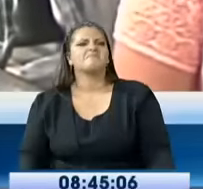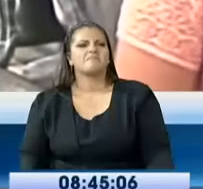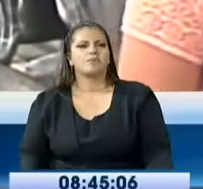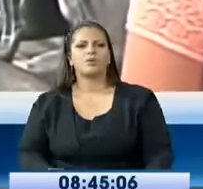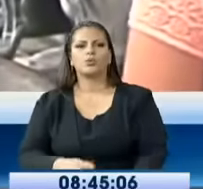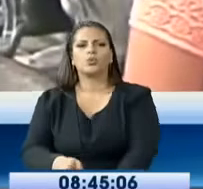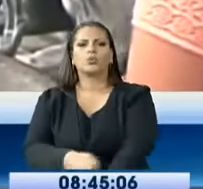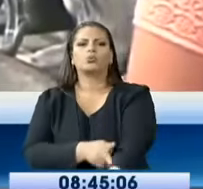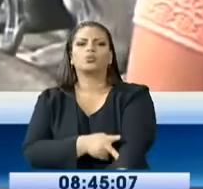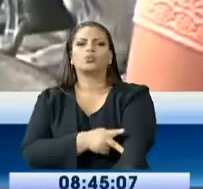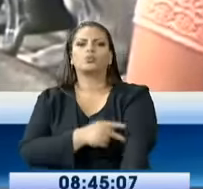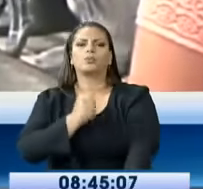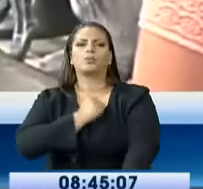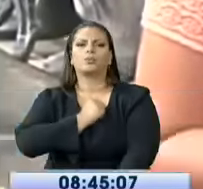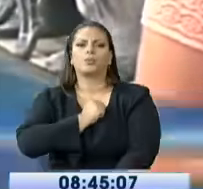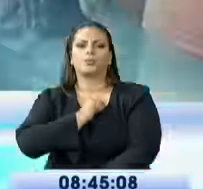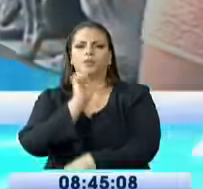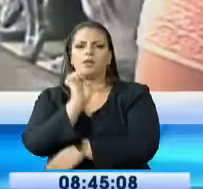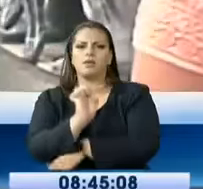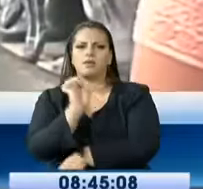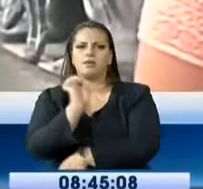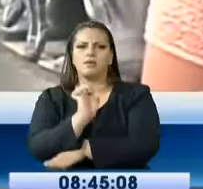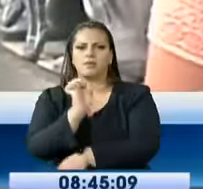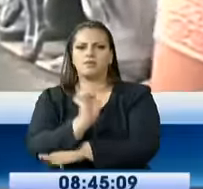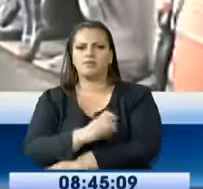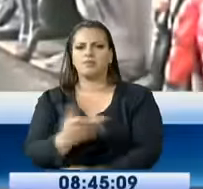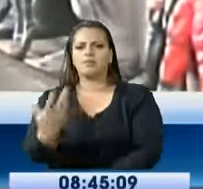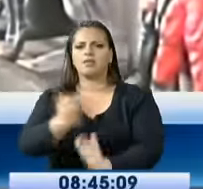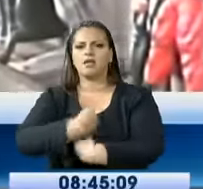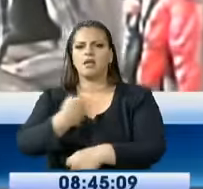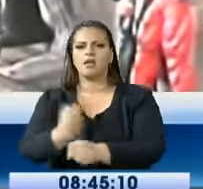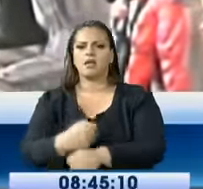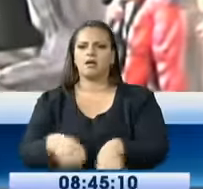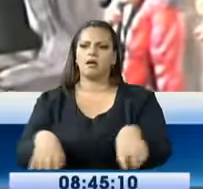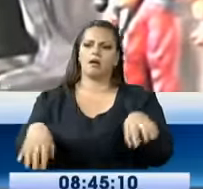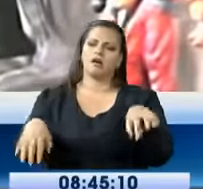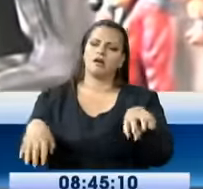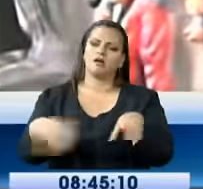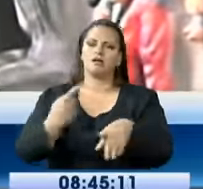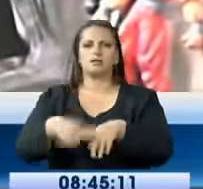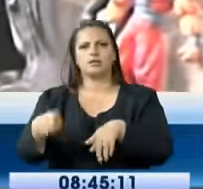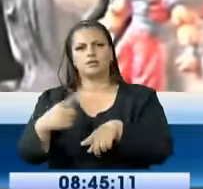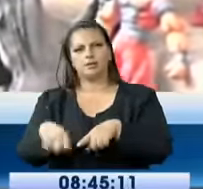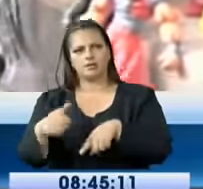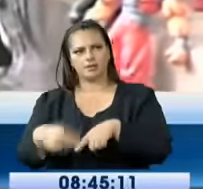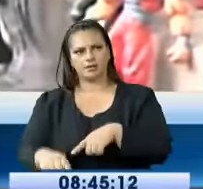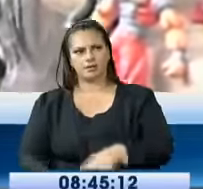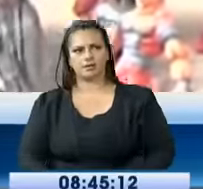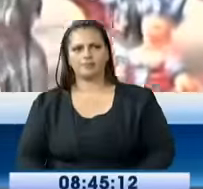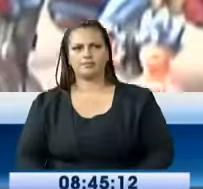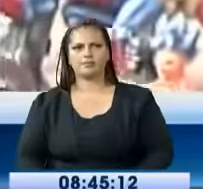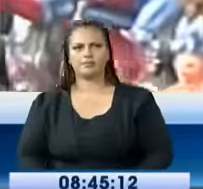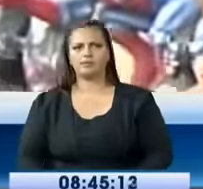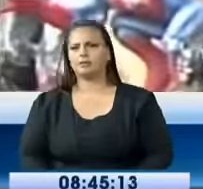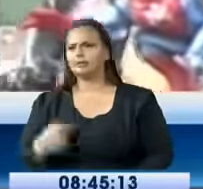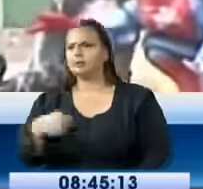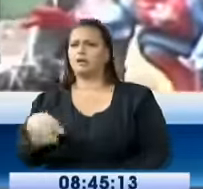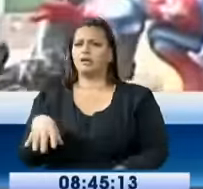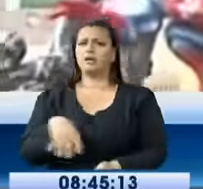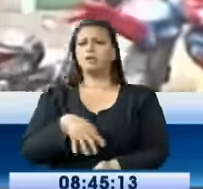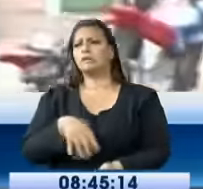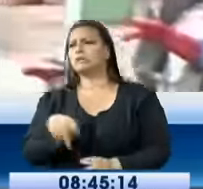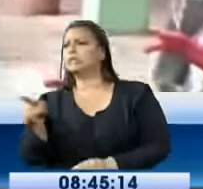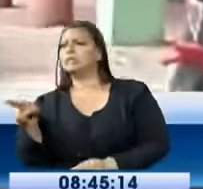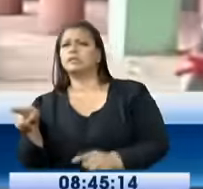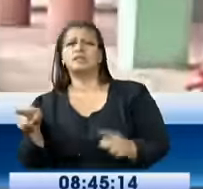muy ecuatoriana, y es la elaboración y la quema de los monigotes. Aquí estamos indecisos aún, no sabemos